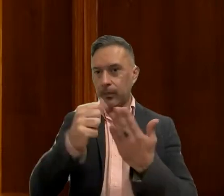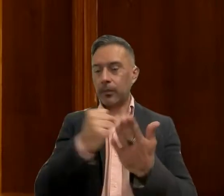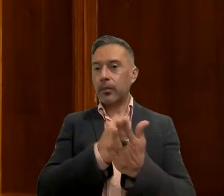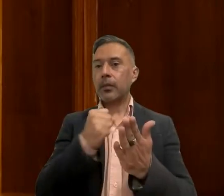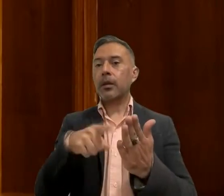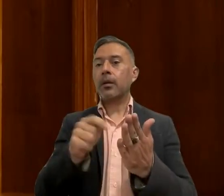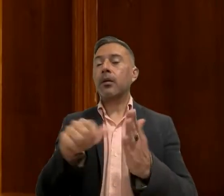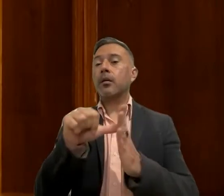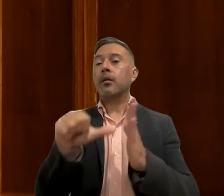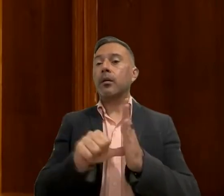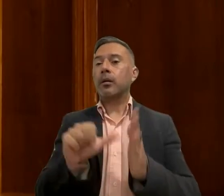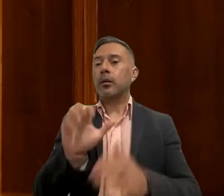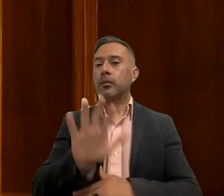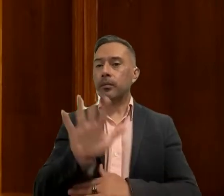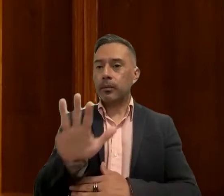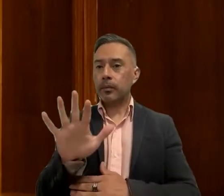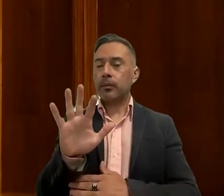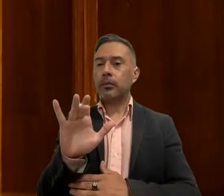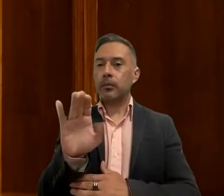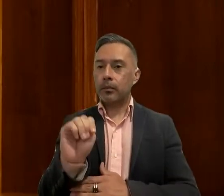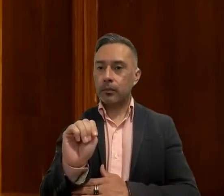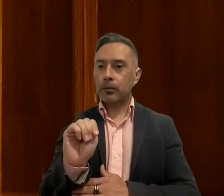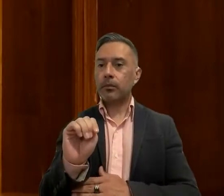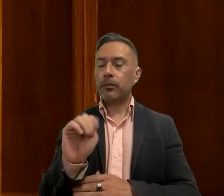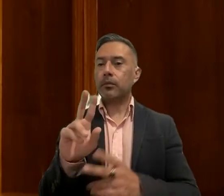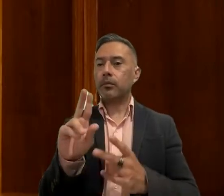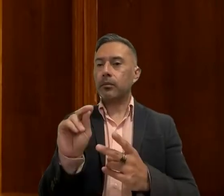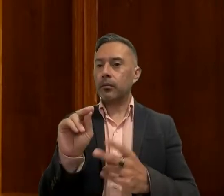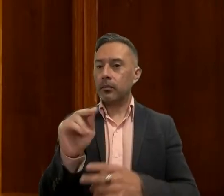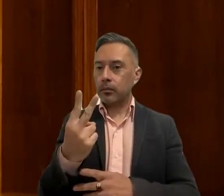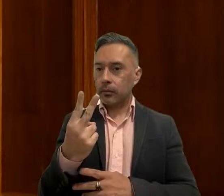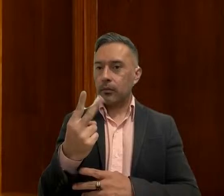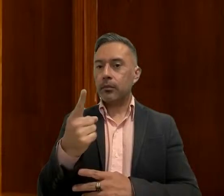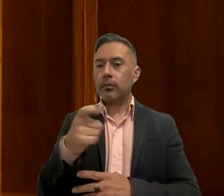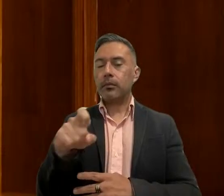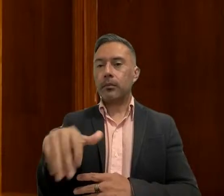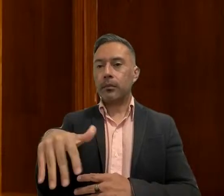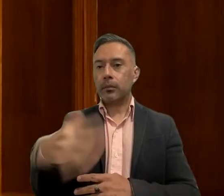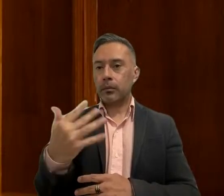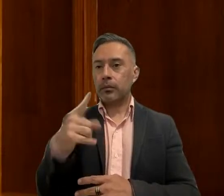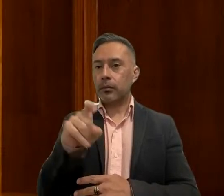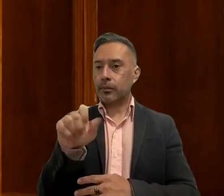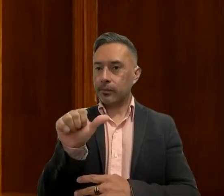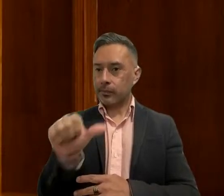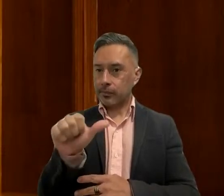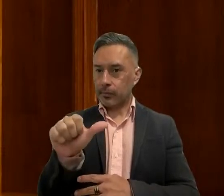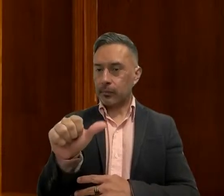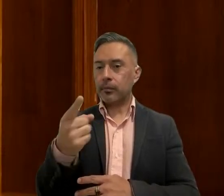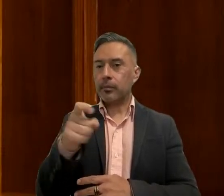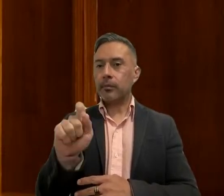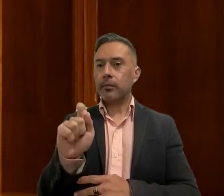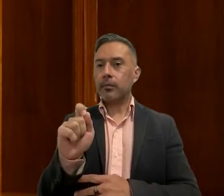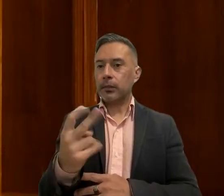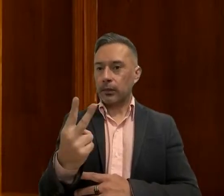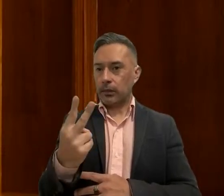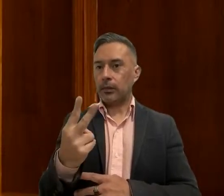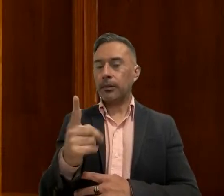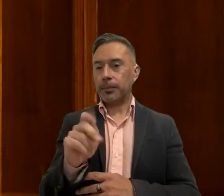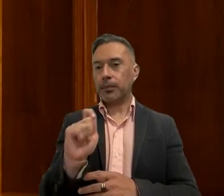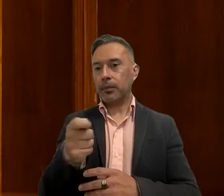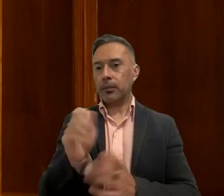artículos 55, 59, 82, 115, 116 y 122 de la